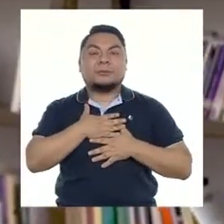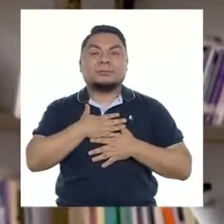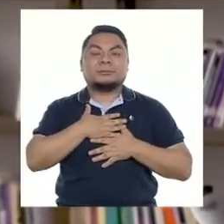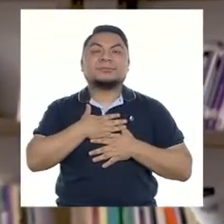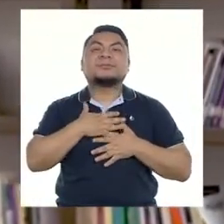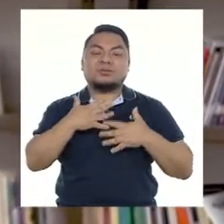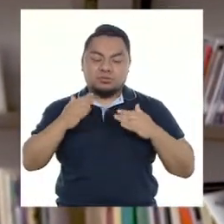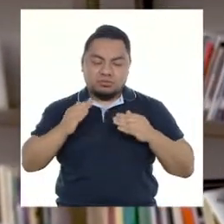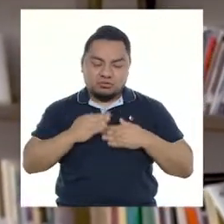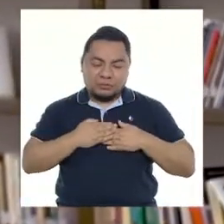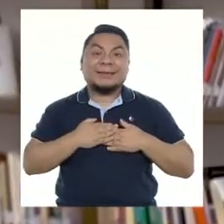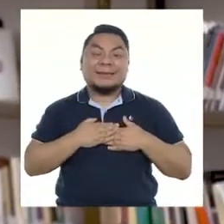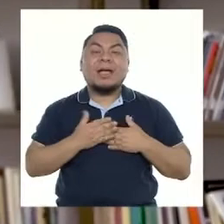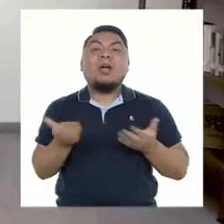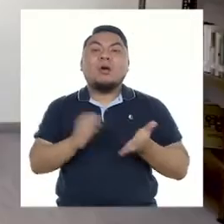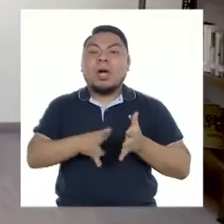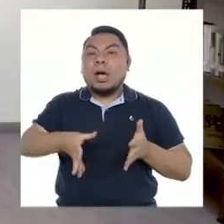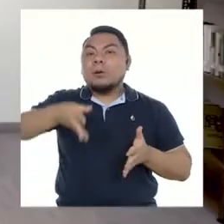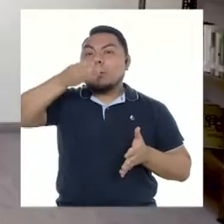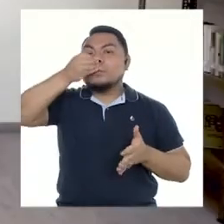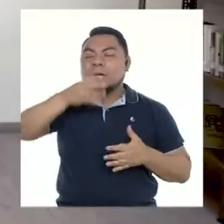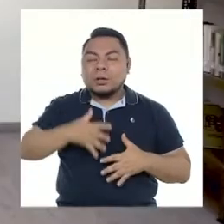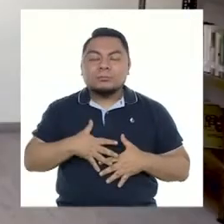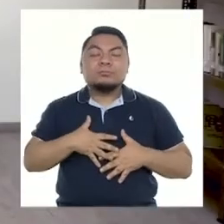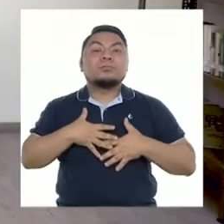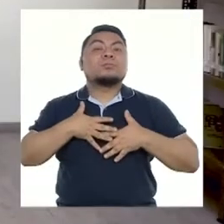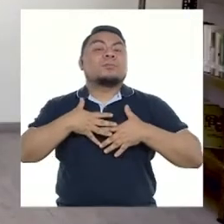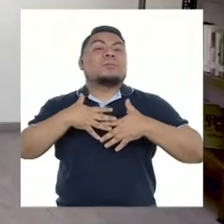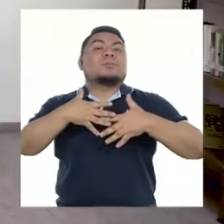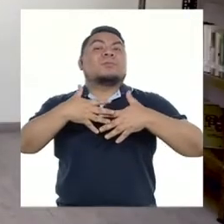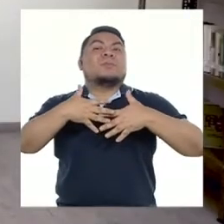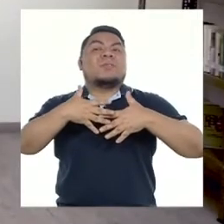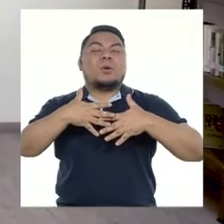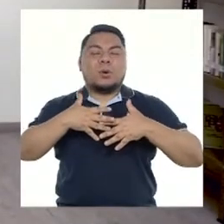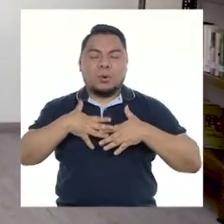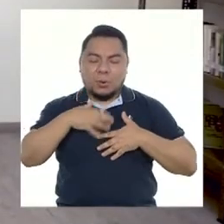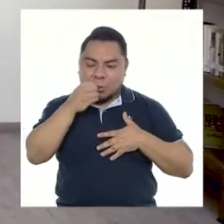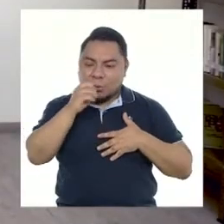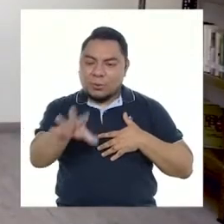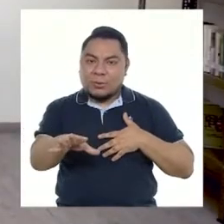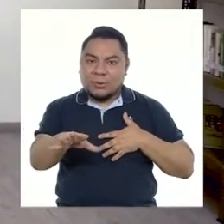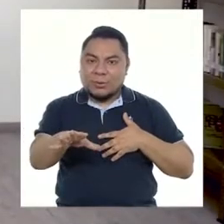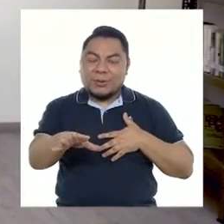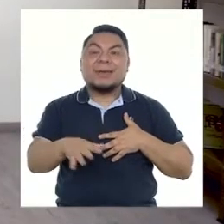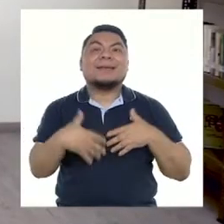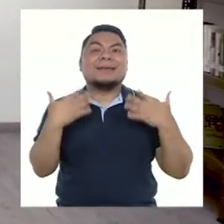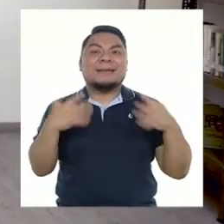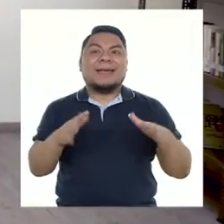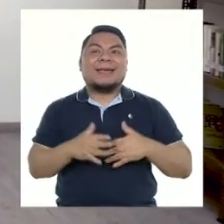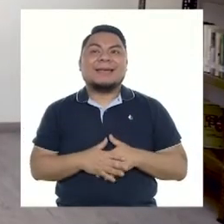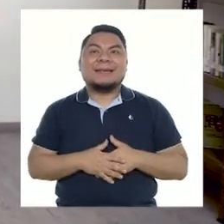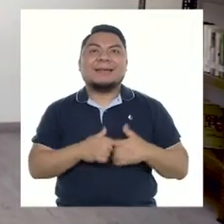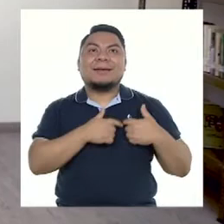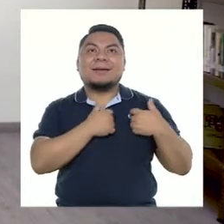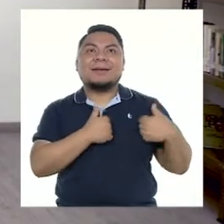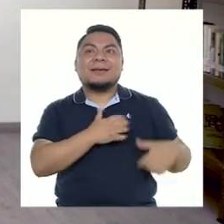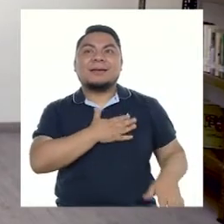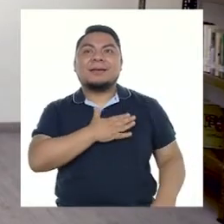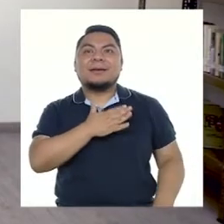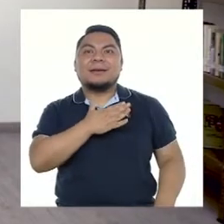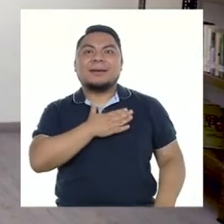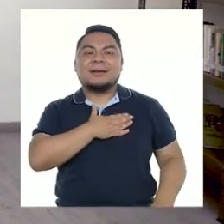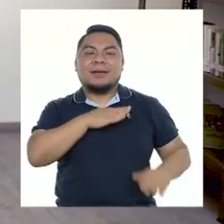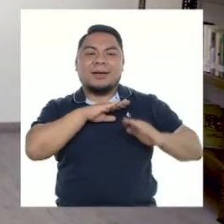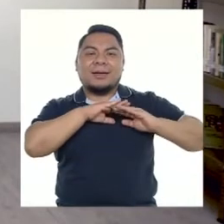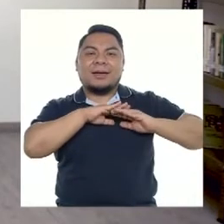Y se hace chiquito otra vez. Vamos, inhalen, exhalen. Ya está. Así